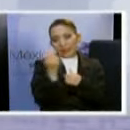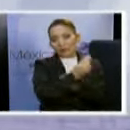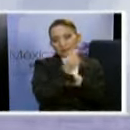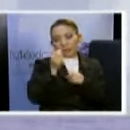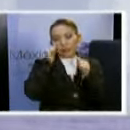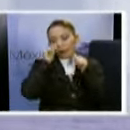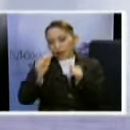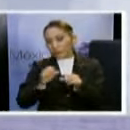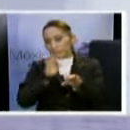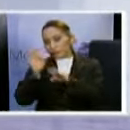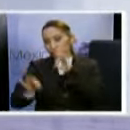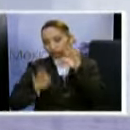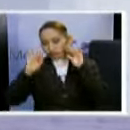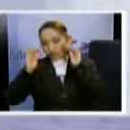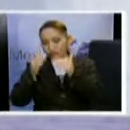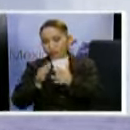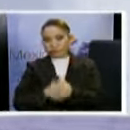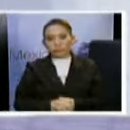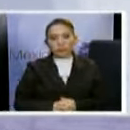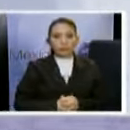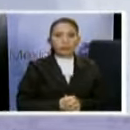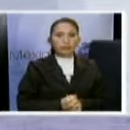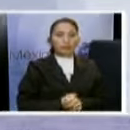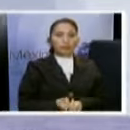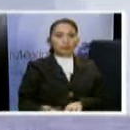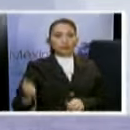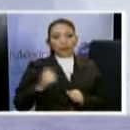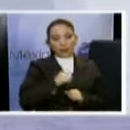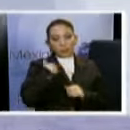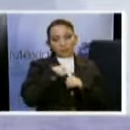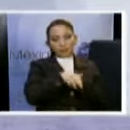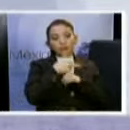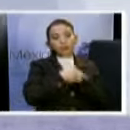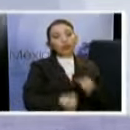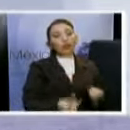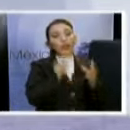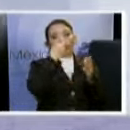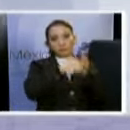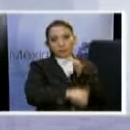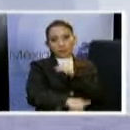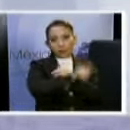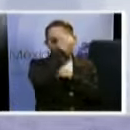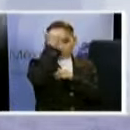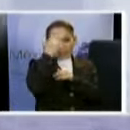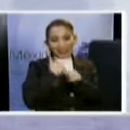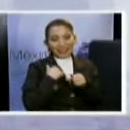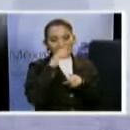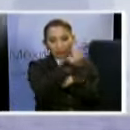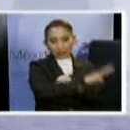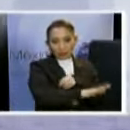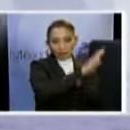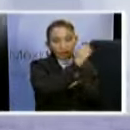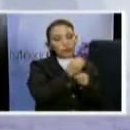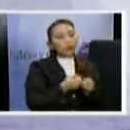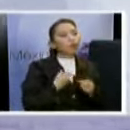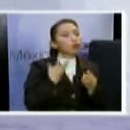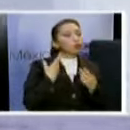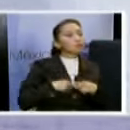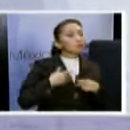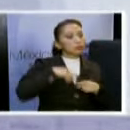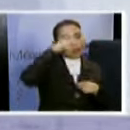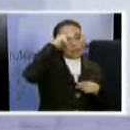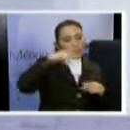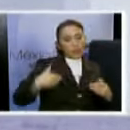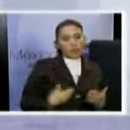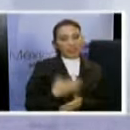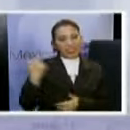de una atención focalizada. De acuerdo con el censo de 2011 de Canadá, el número de personas de origen mexicano